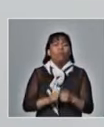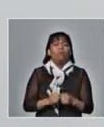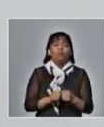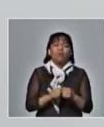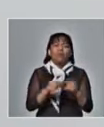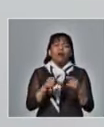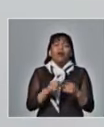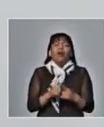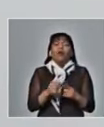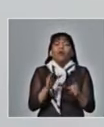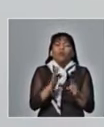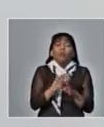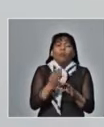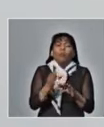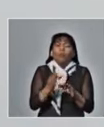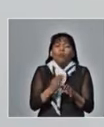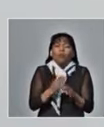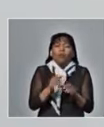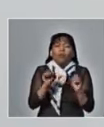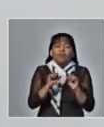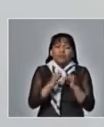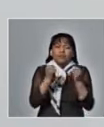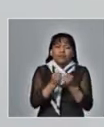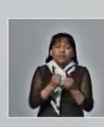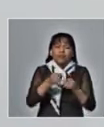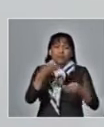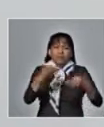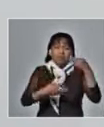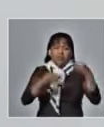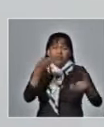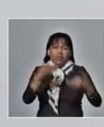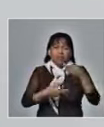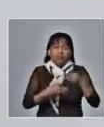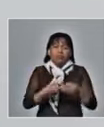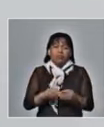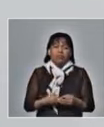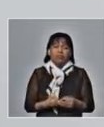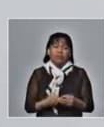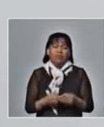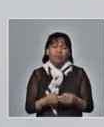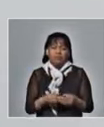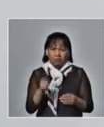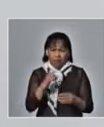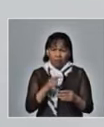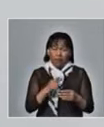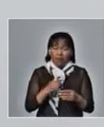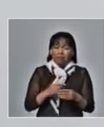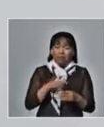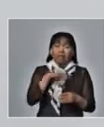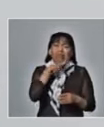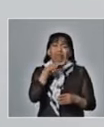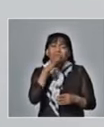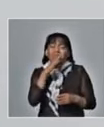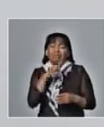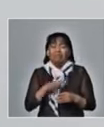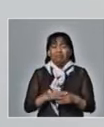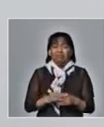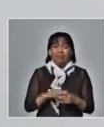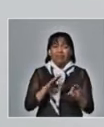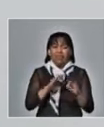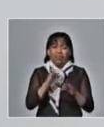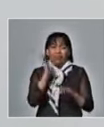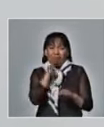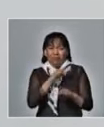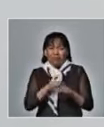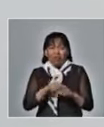ha convertido el nuevo sistema de justicia penal acusatorio. Desgraciadamente, la corrupción y la impunidad nos ha llevado